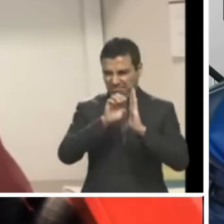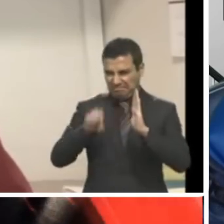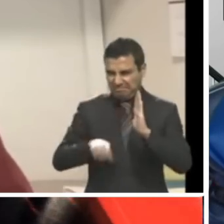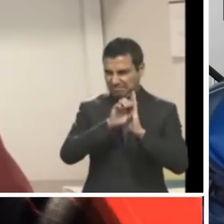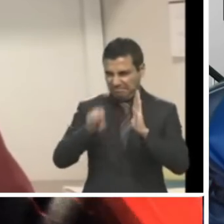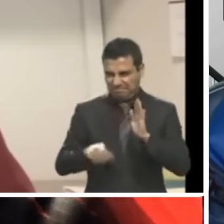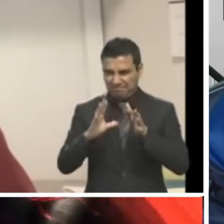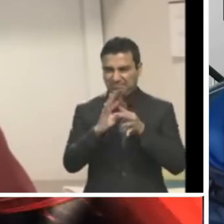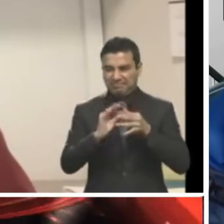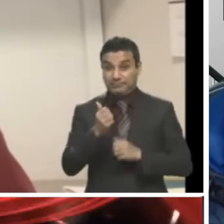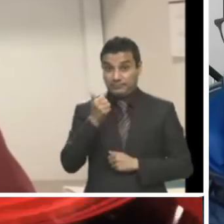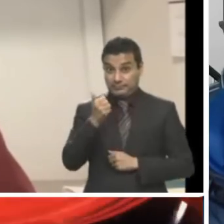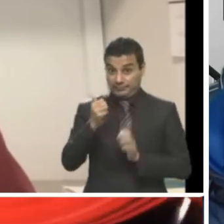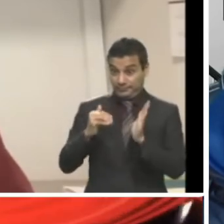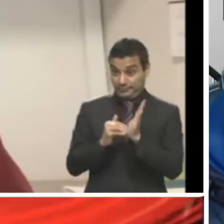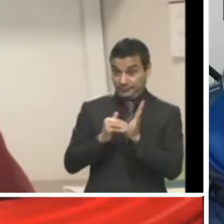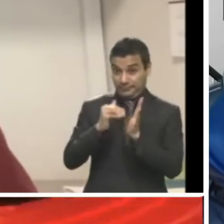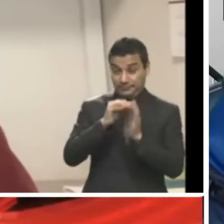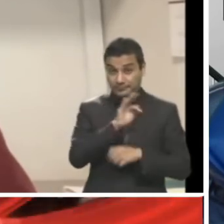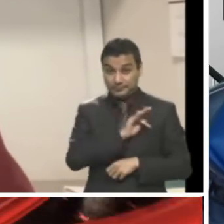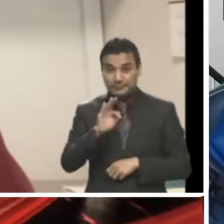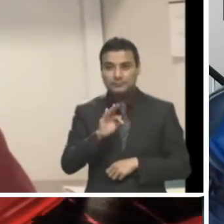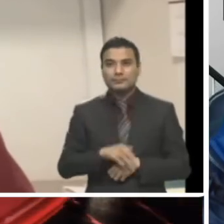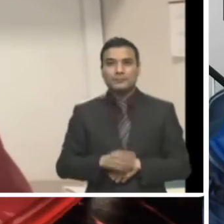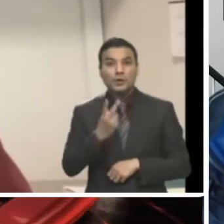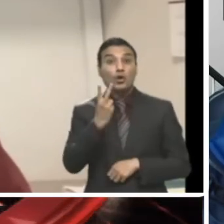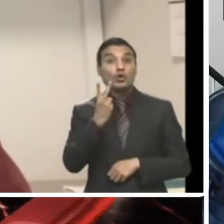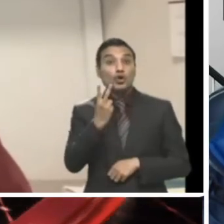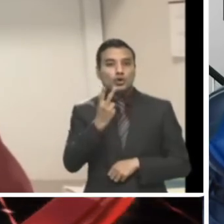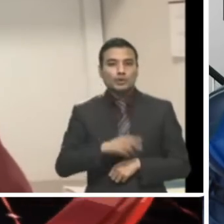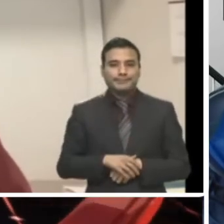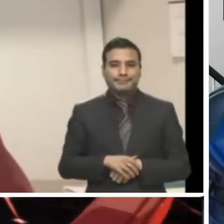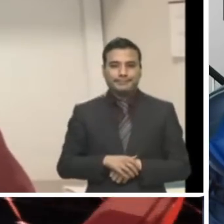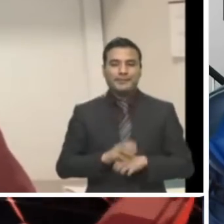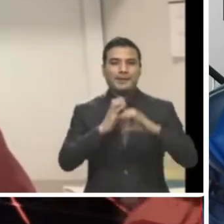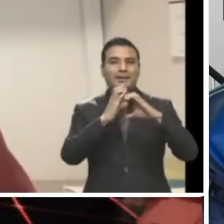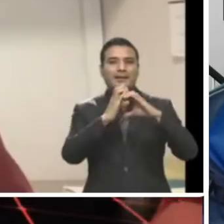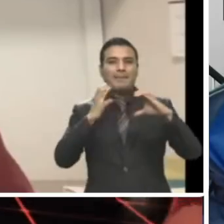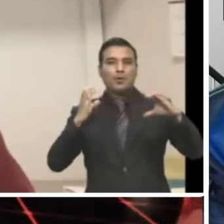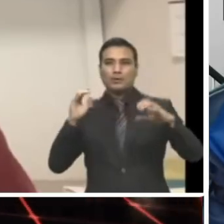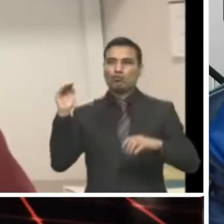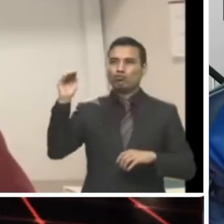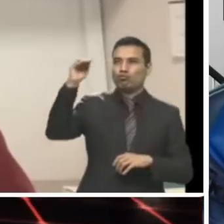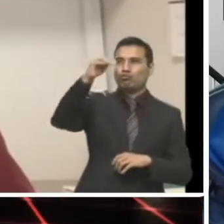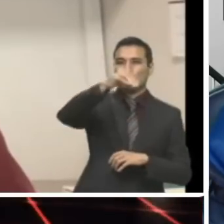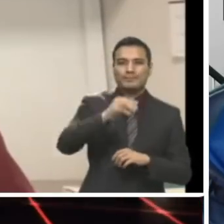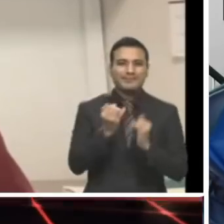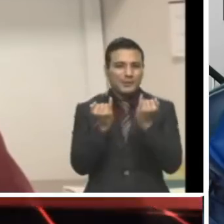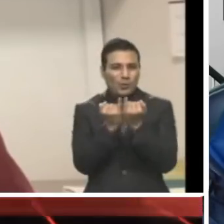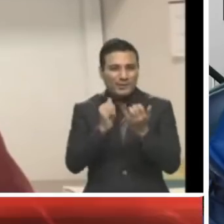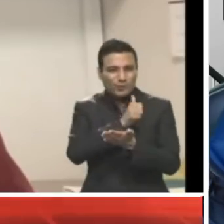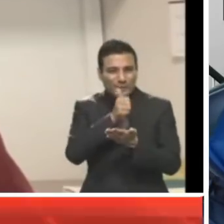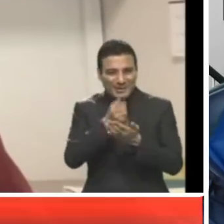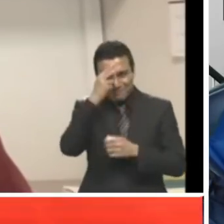amigos y amigas vamos a ir a una sesión de línea donde el representante de morena para en seco a